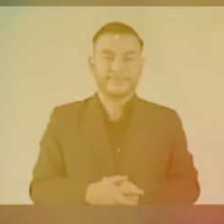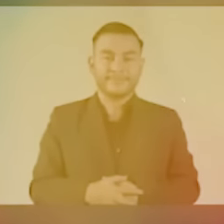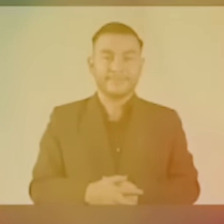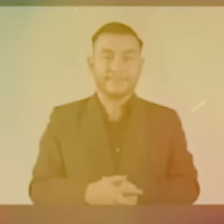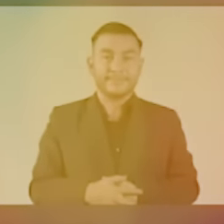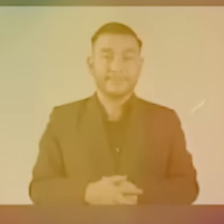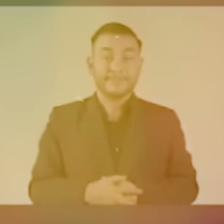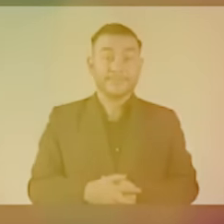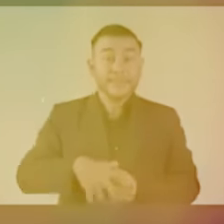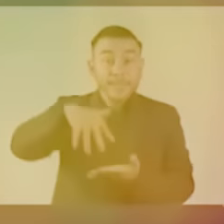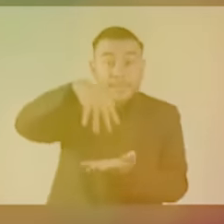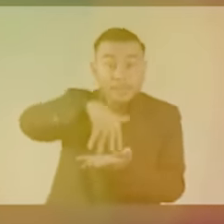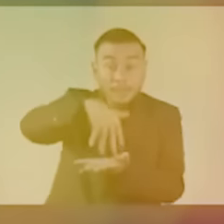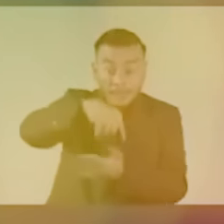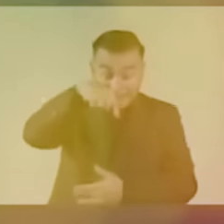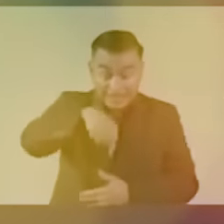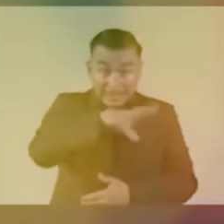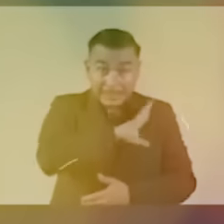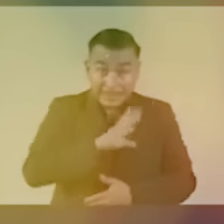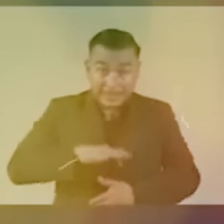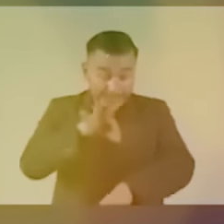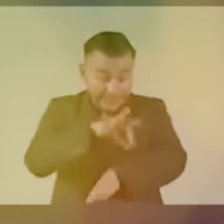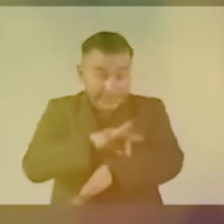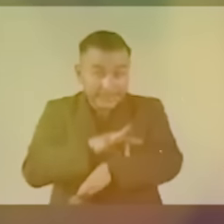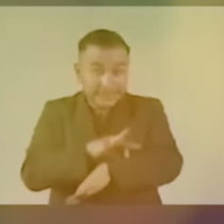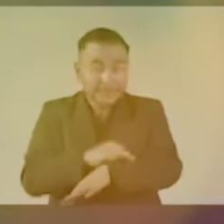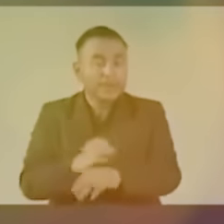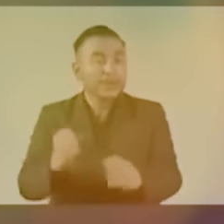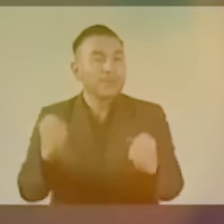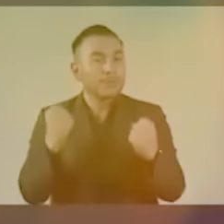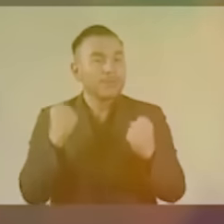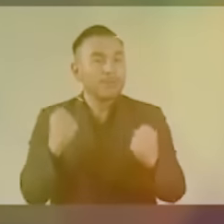Este es un pueblo valiente y al que le debo todo.